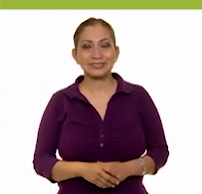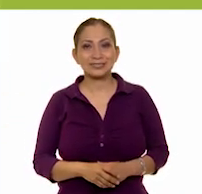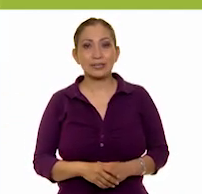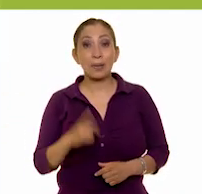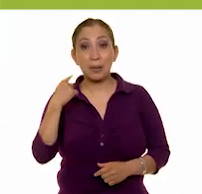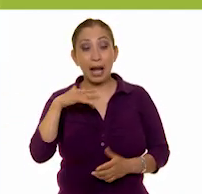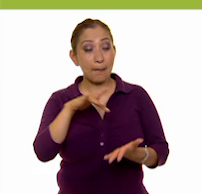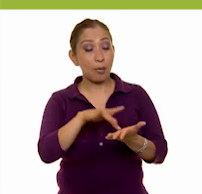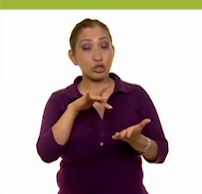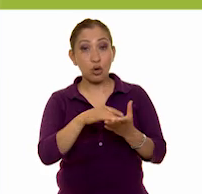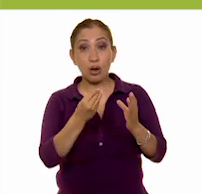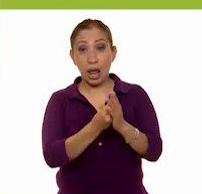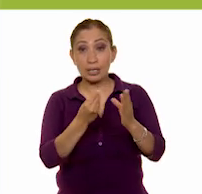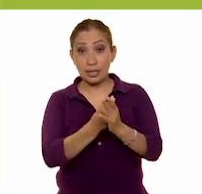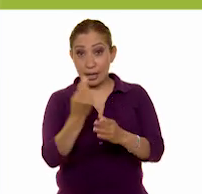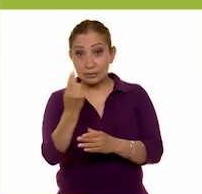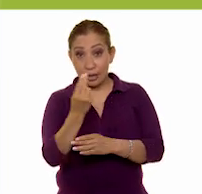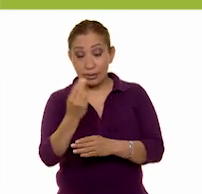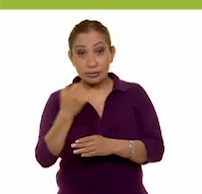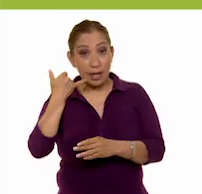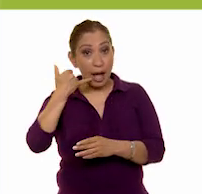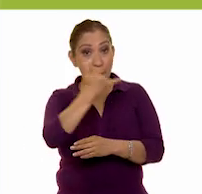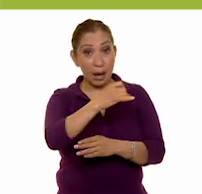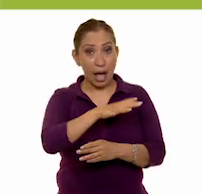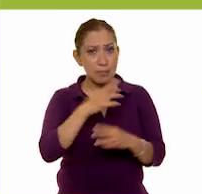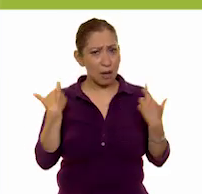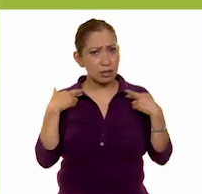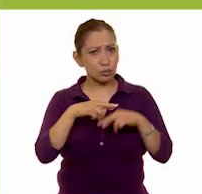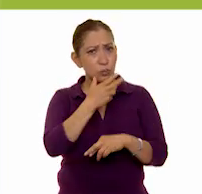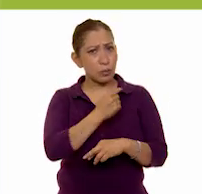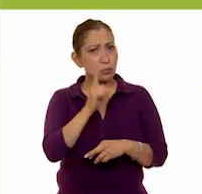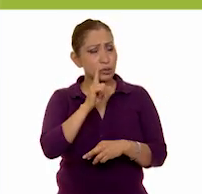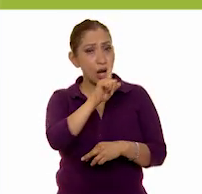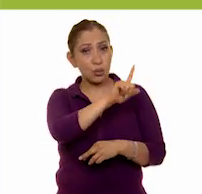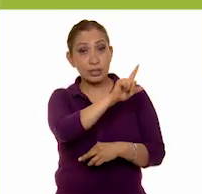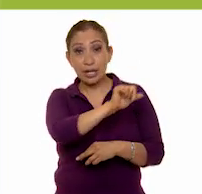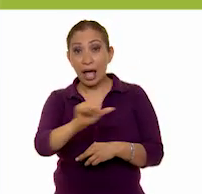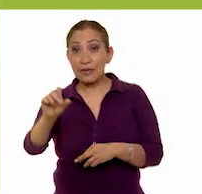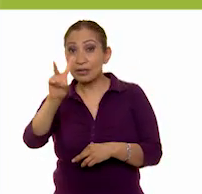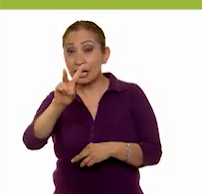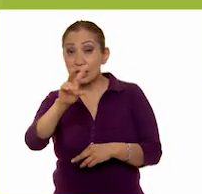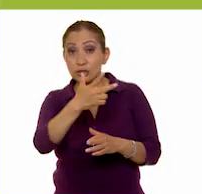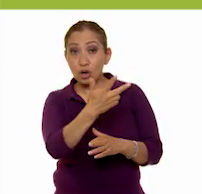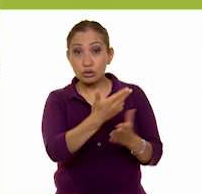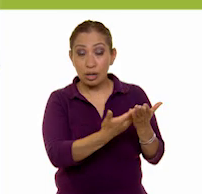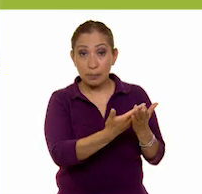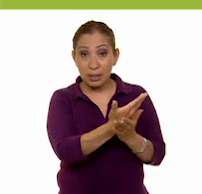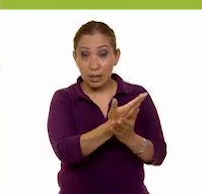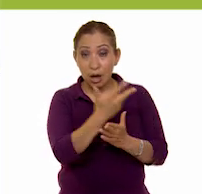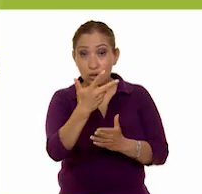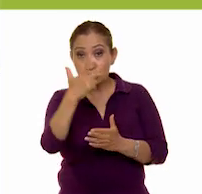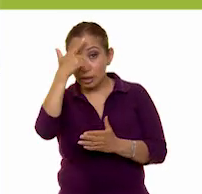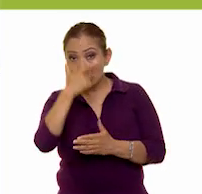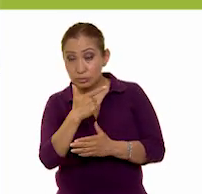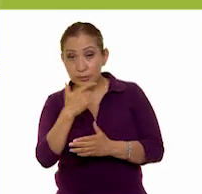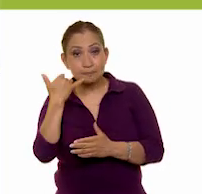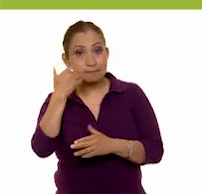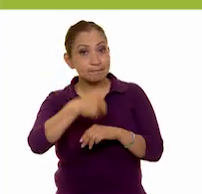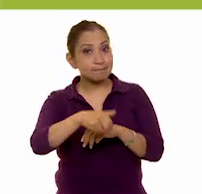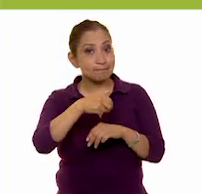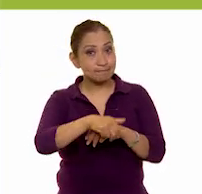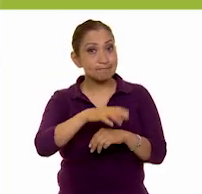Para solicitar apoyo pedagógico, comunícate con maestras y maestros de lunes a viernes de 8 a 20 horas al